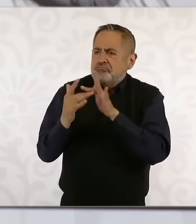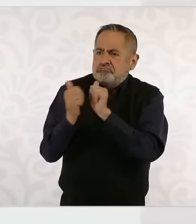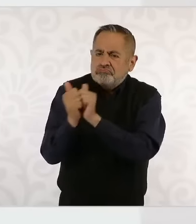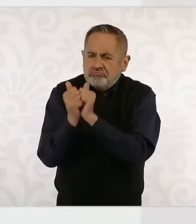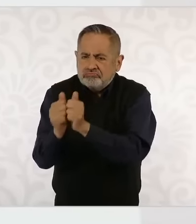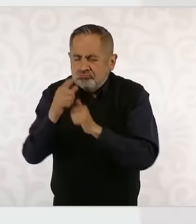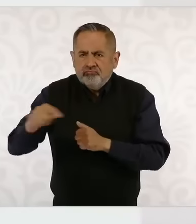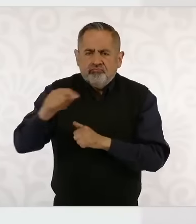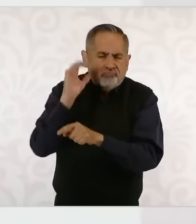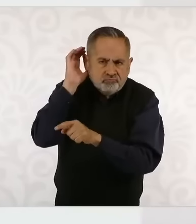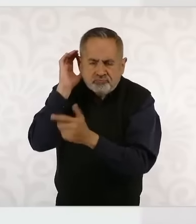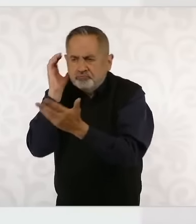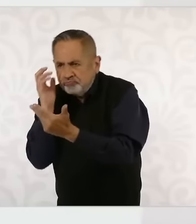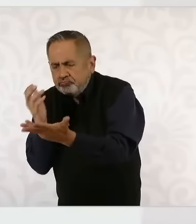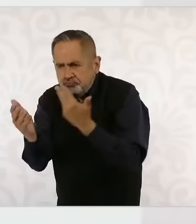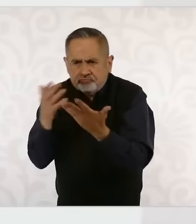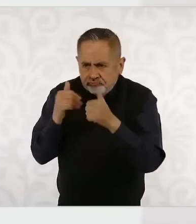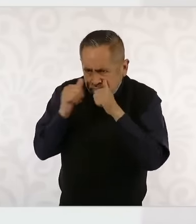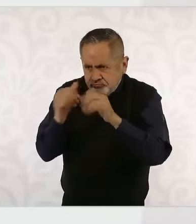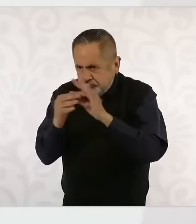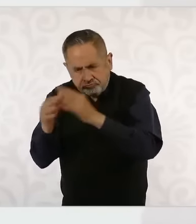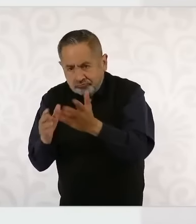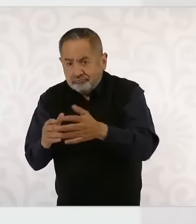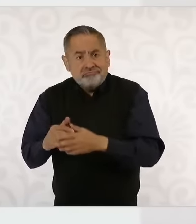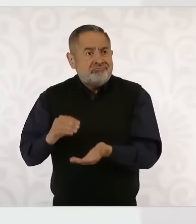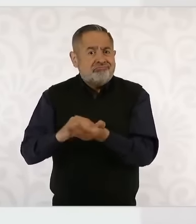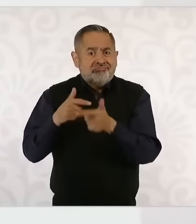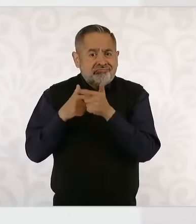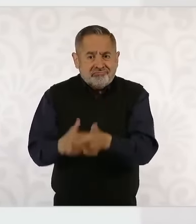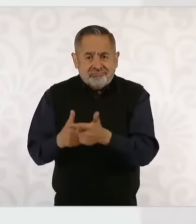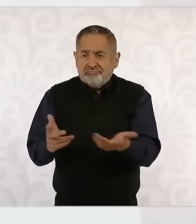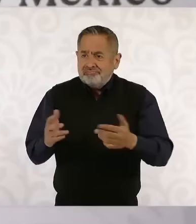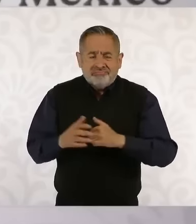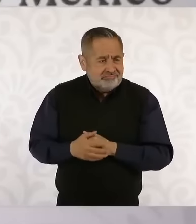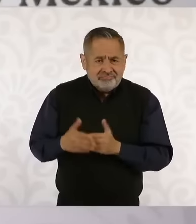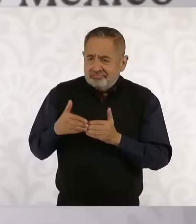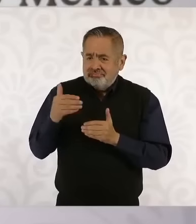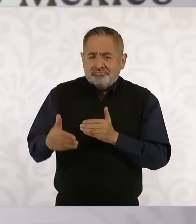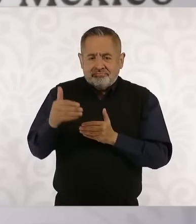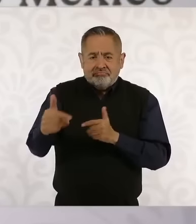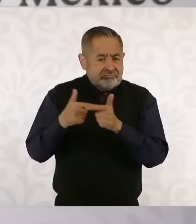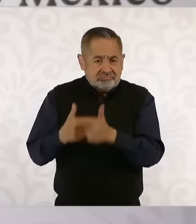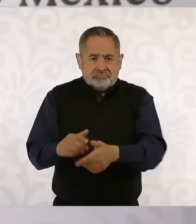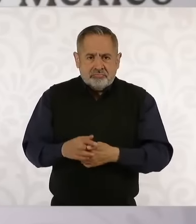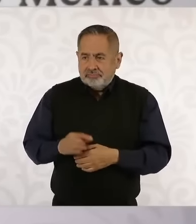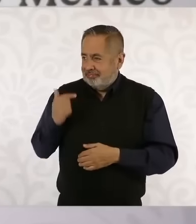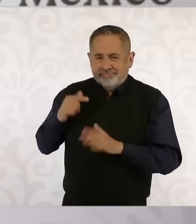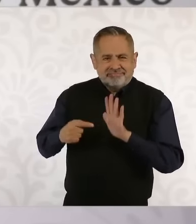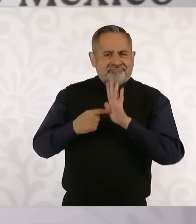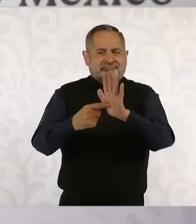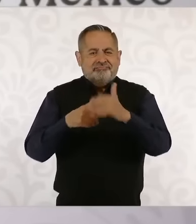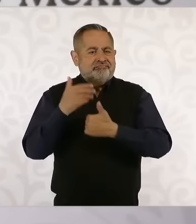porque hay que escuchar, hay que estar y hay que atender, y seguimos presentando avances. Ahora presentamos el Plan